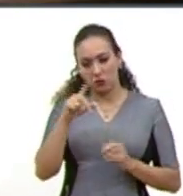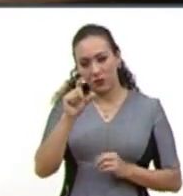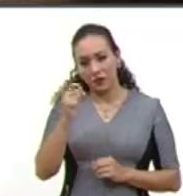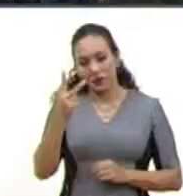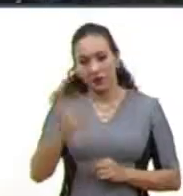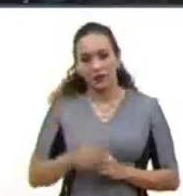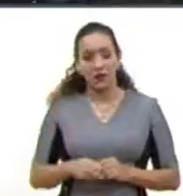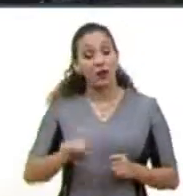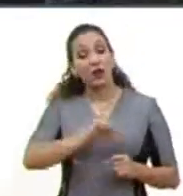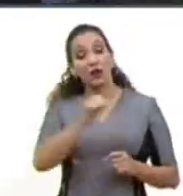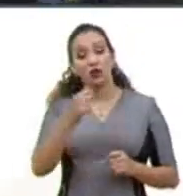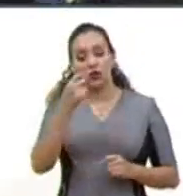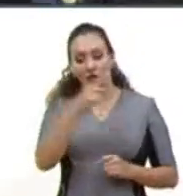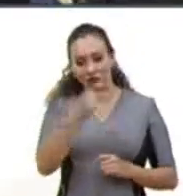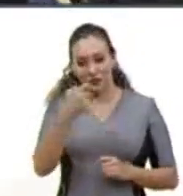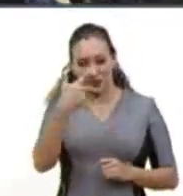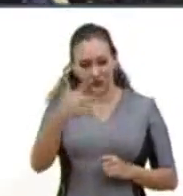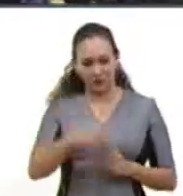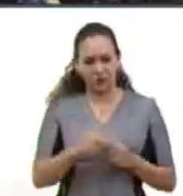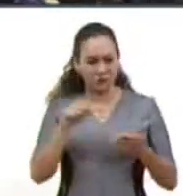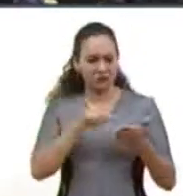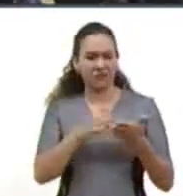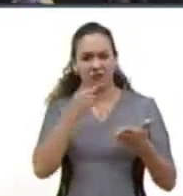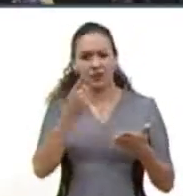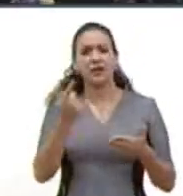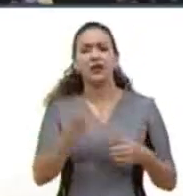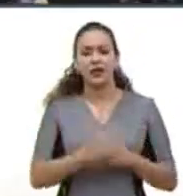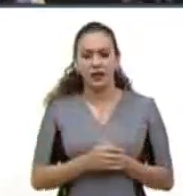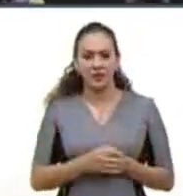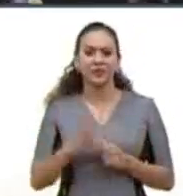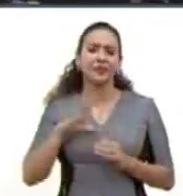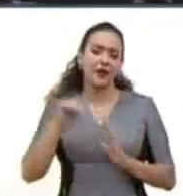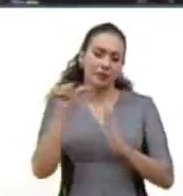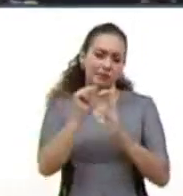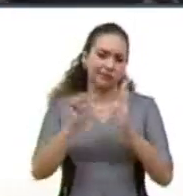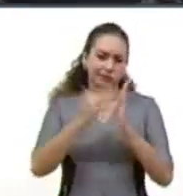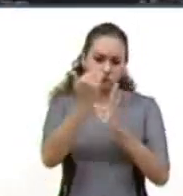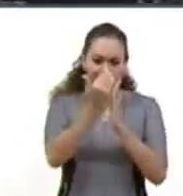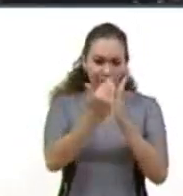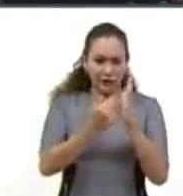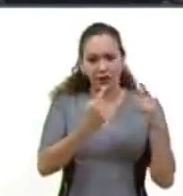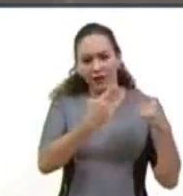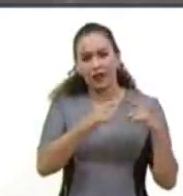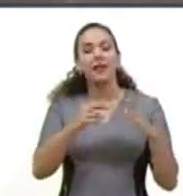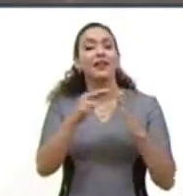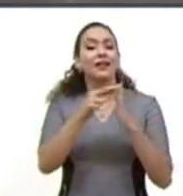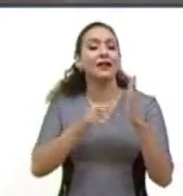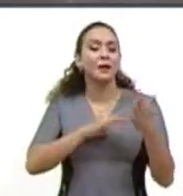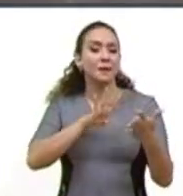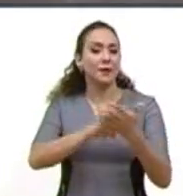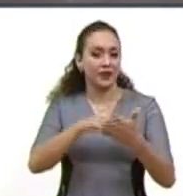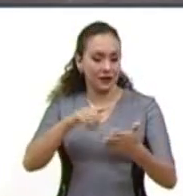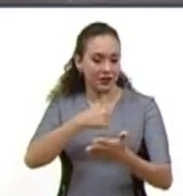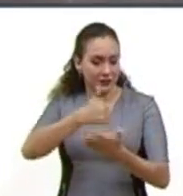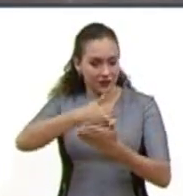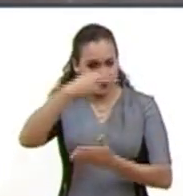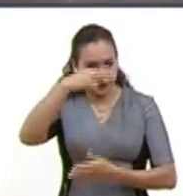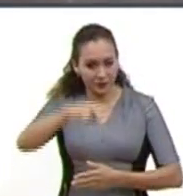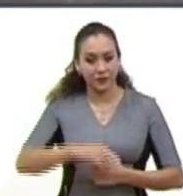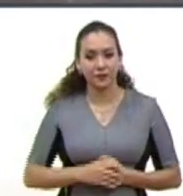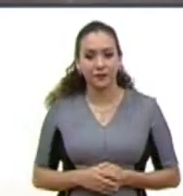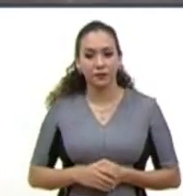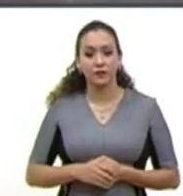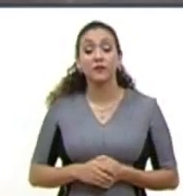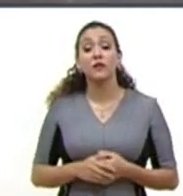acumulada 108, en la que declaró la invalidez de diversos artículos del Código Penal de la capital del país. Entre ellas,